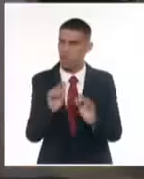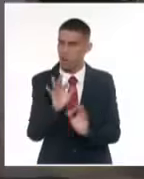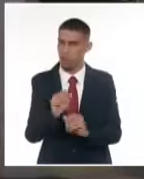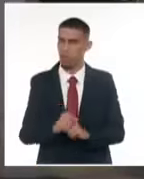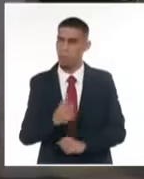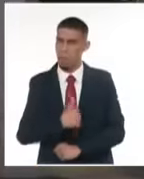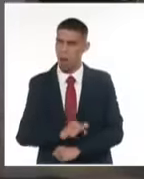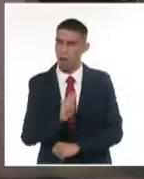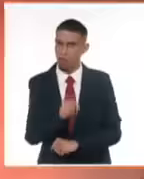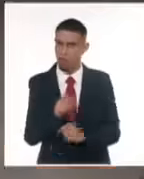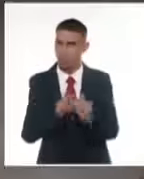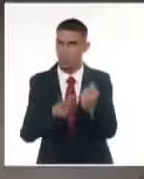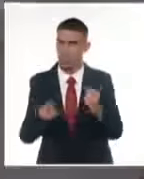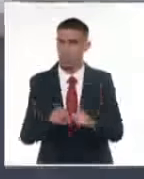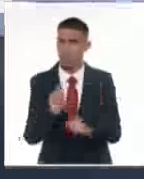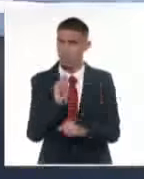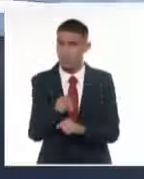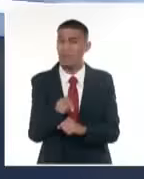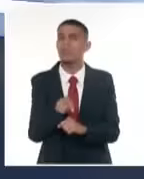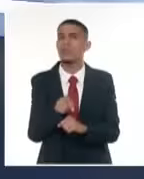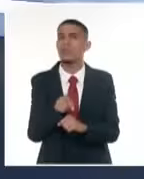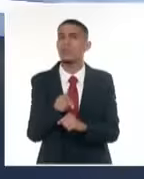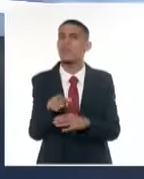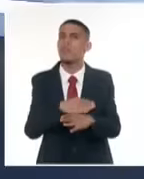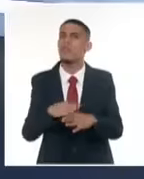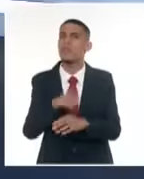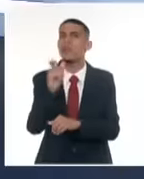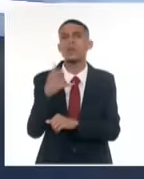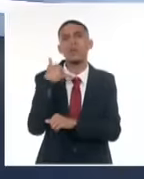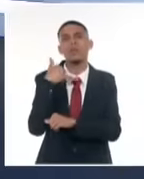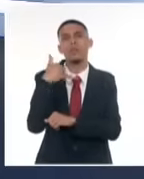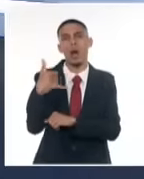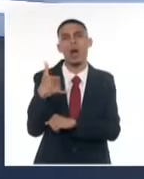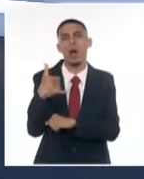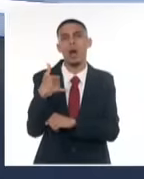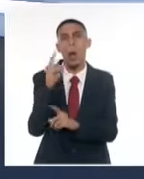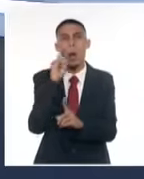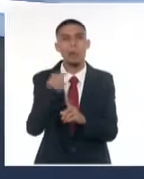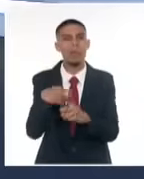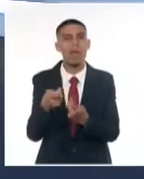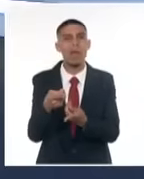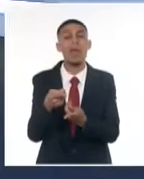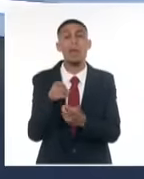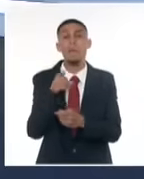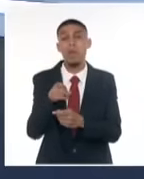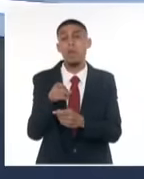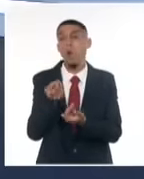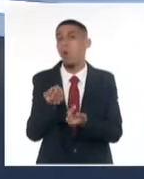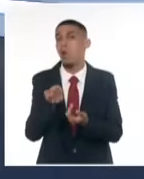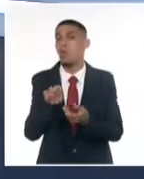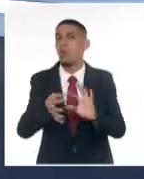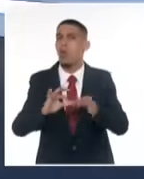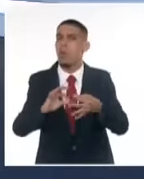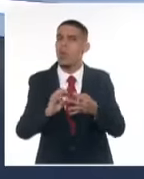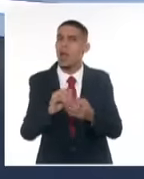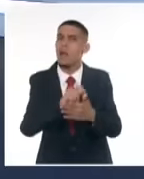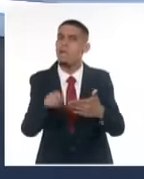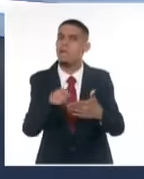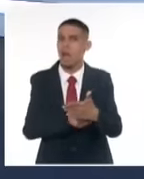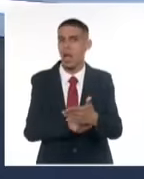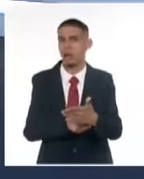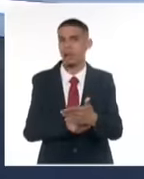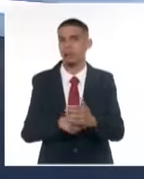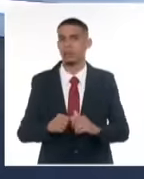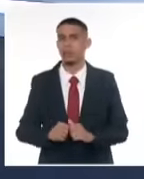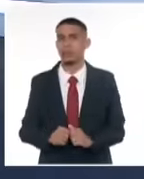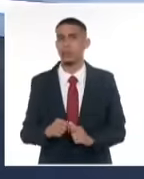a varias personas con el propósito de reclutarlas. Estas personas también están siendo investigadas. Aquí